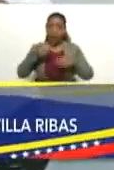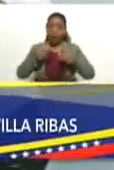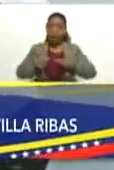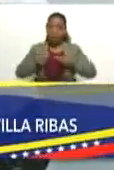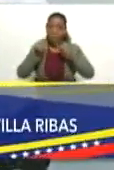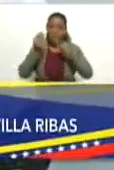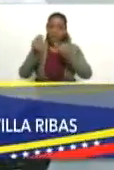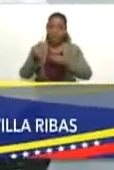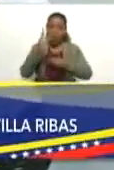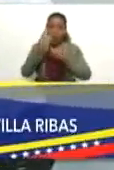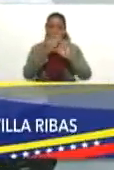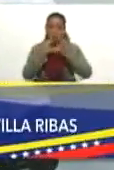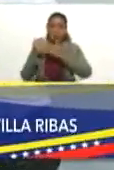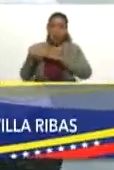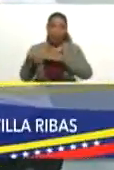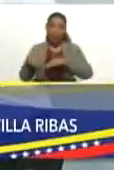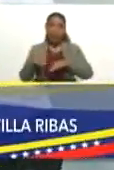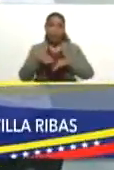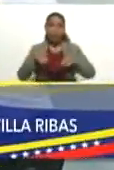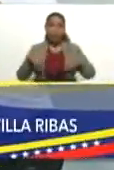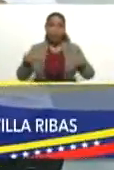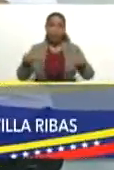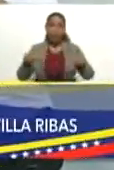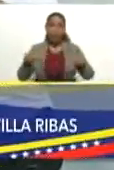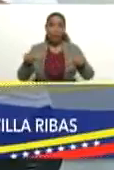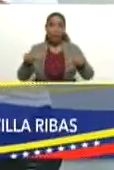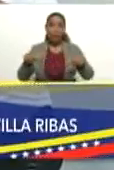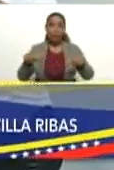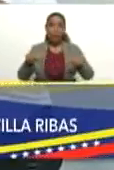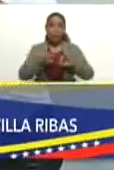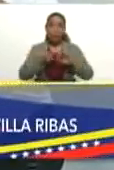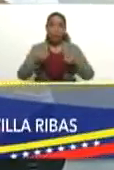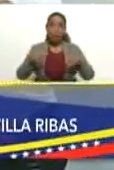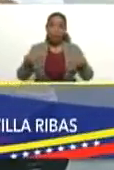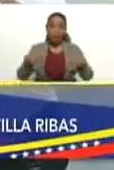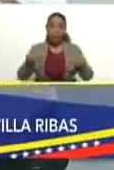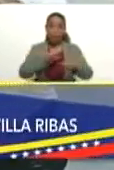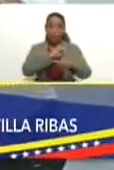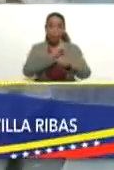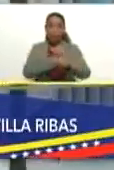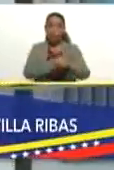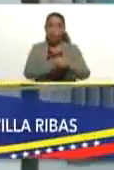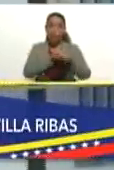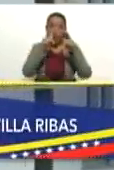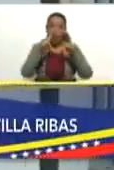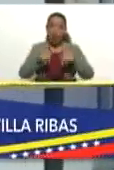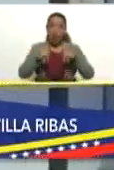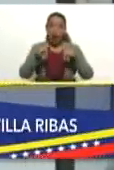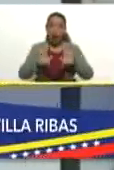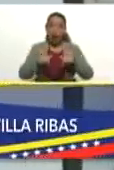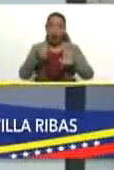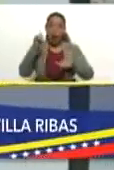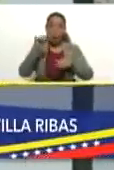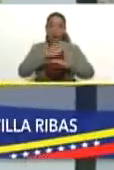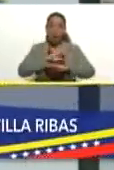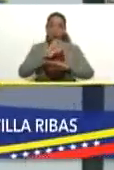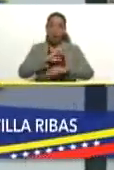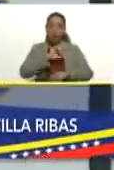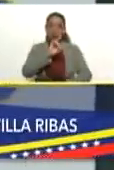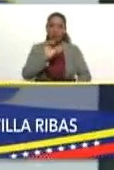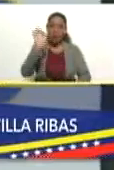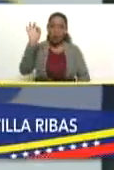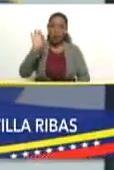un urbanismo en el territorio de Jagüey de Luna, un territorio empoderado, y aquí se están beneficiando para el